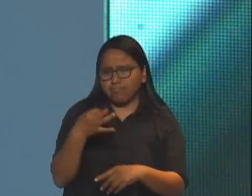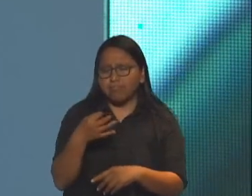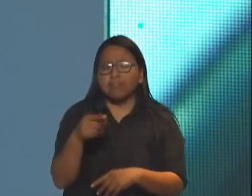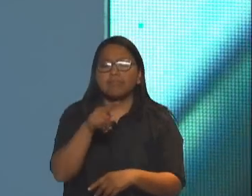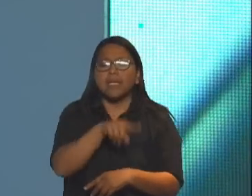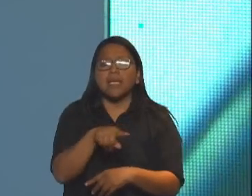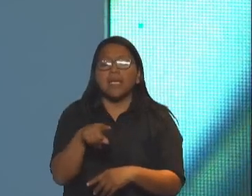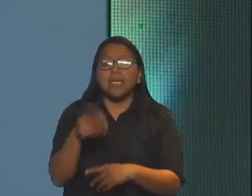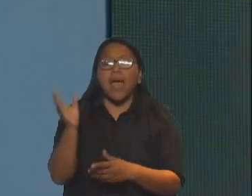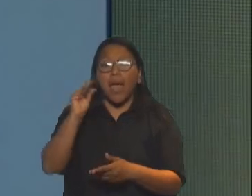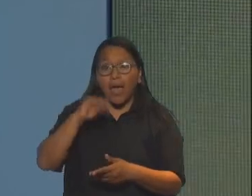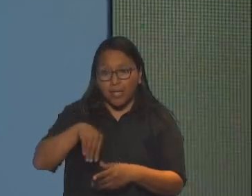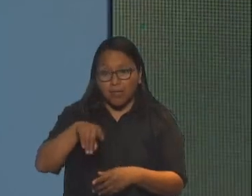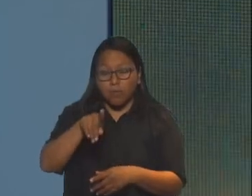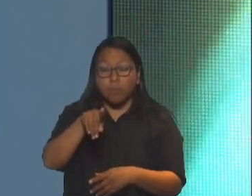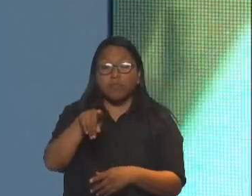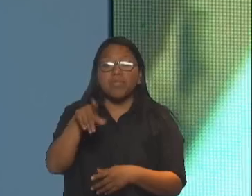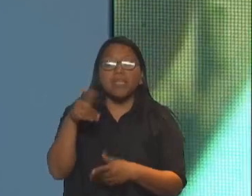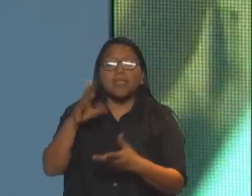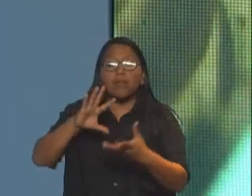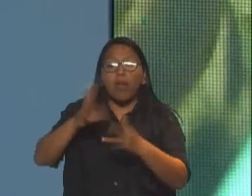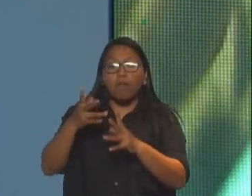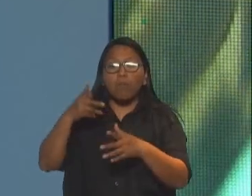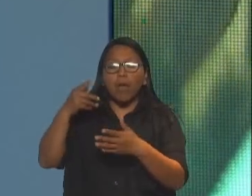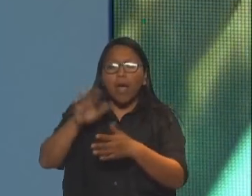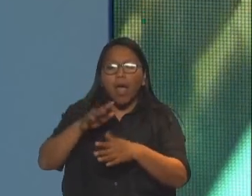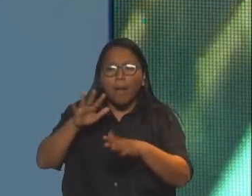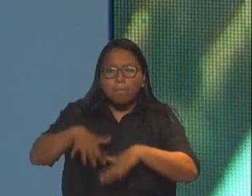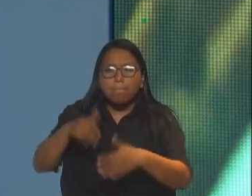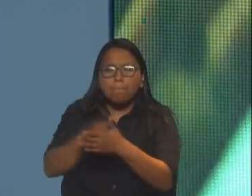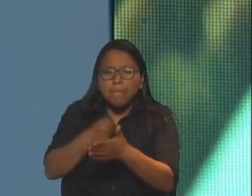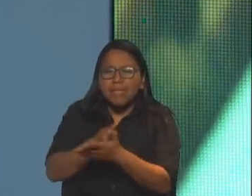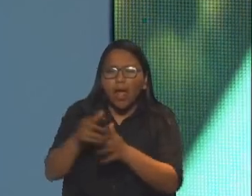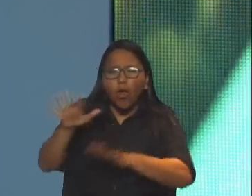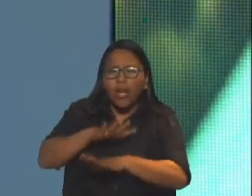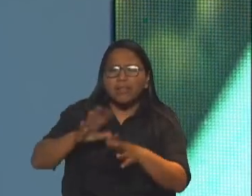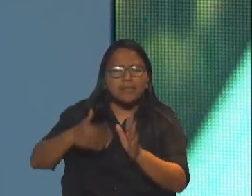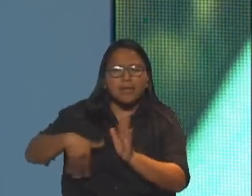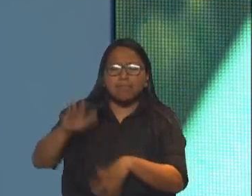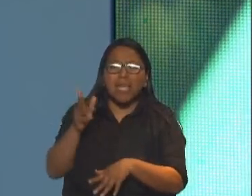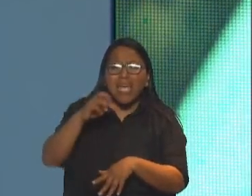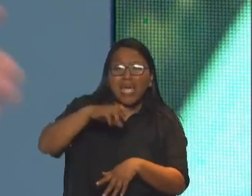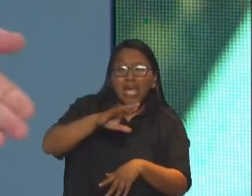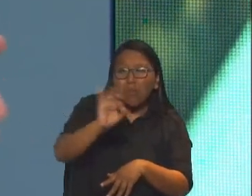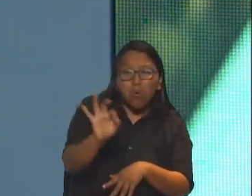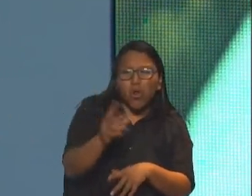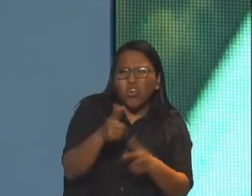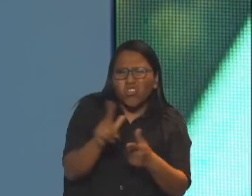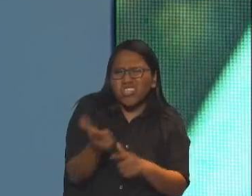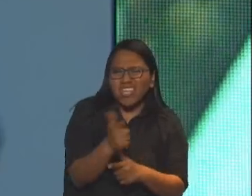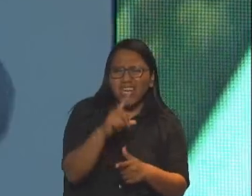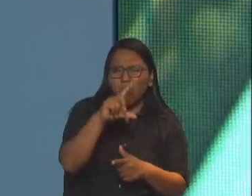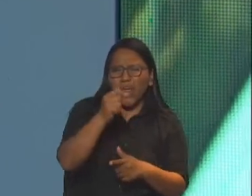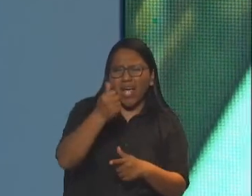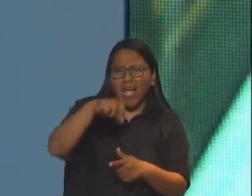además hay que agregar que tiene la mayor estructura de militancia organizada de cualquier otra fuerza el pronóstico una cámpora de